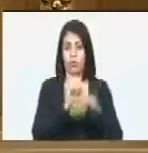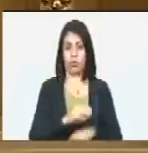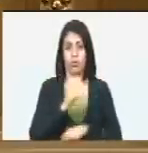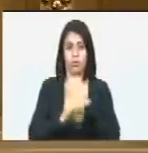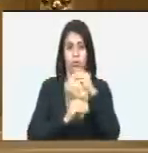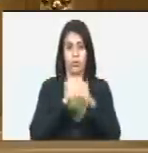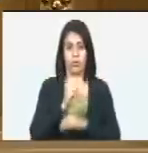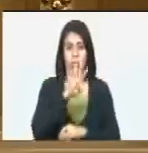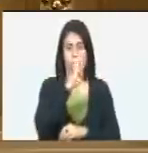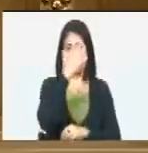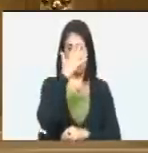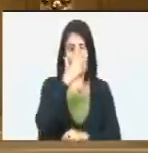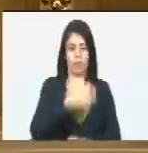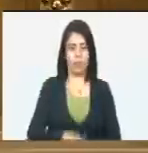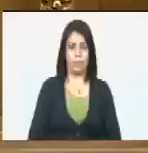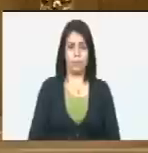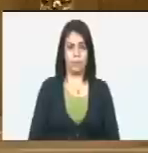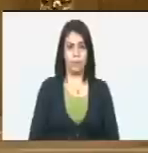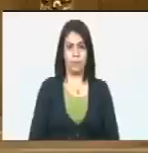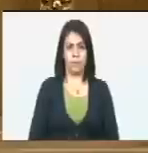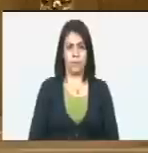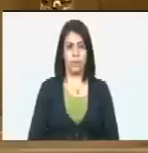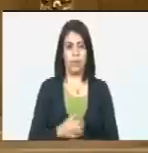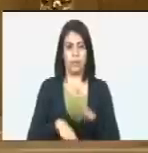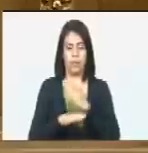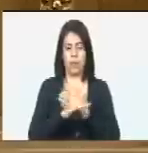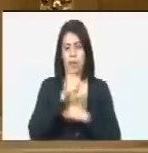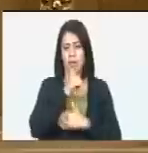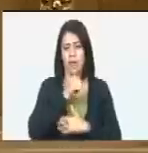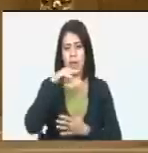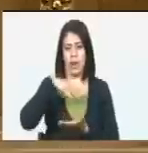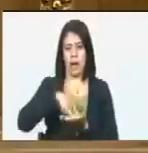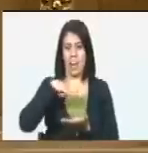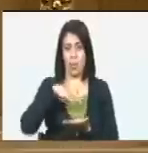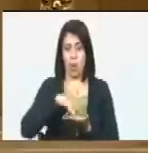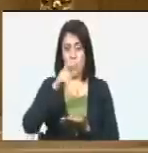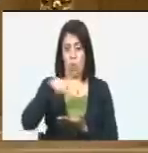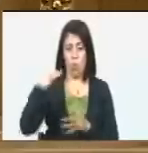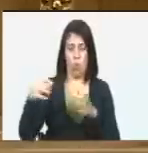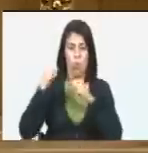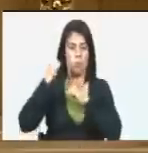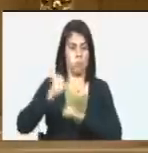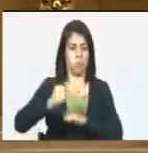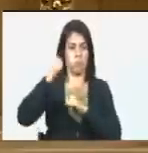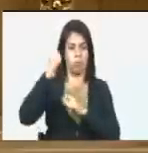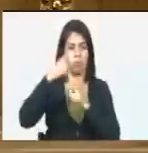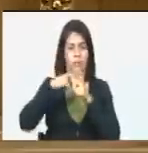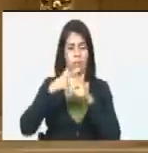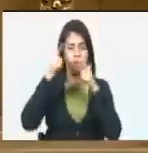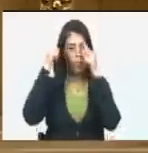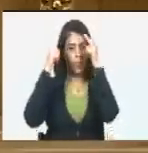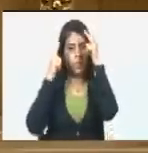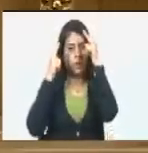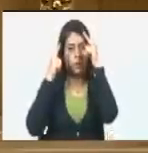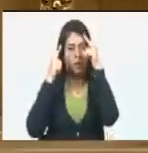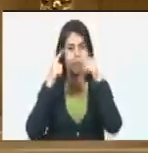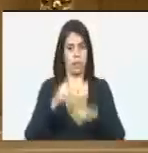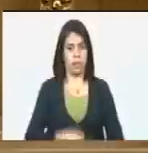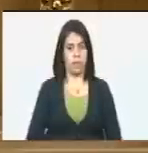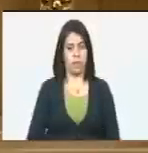febrero. Todavía había resistencia en Carabobo. Y Chávez, con el por